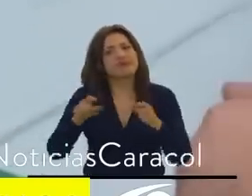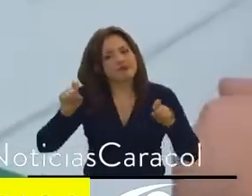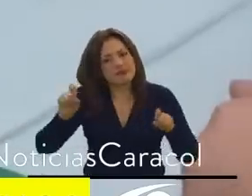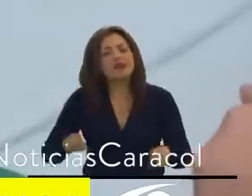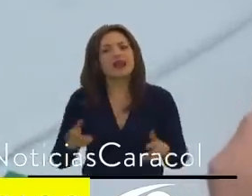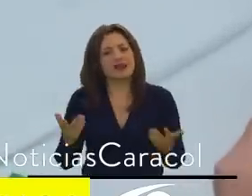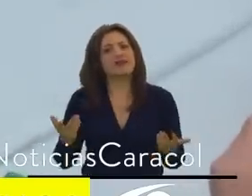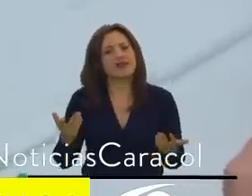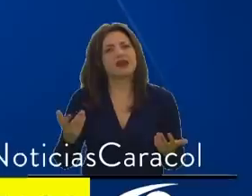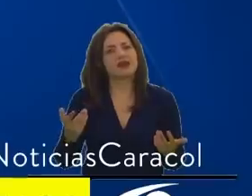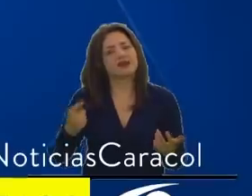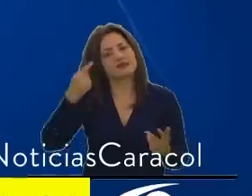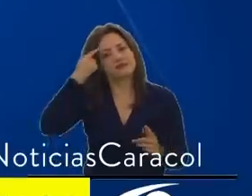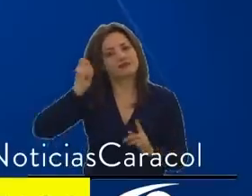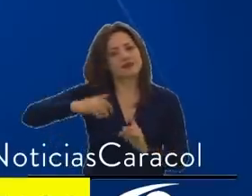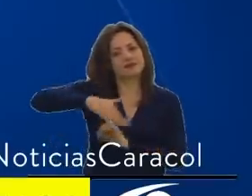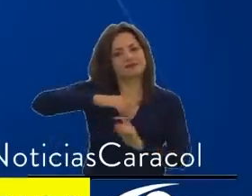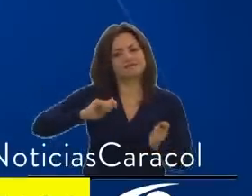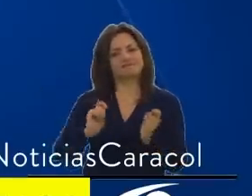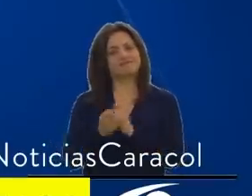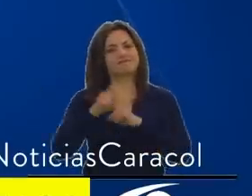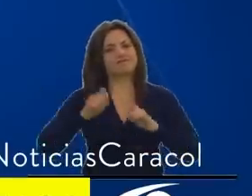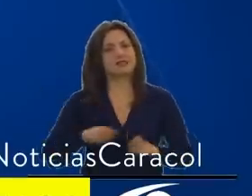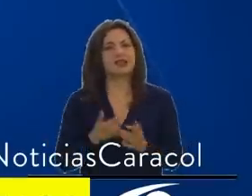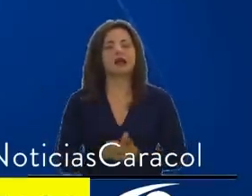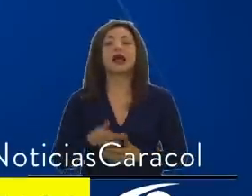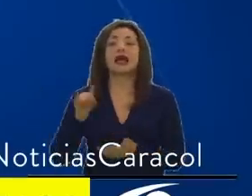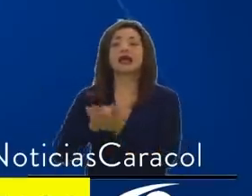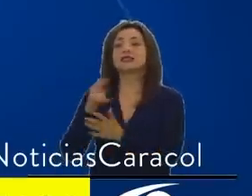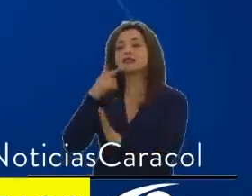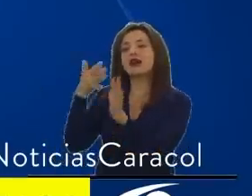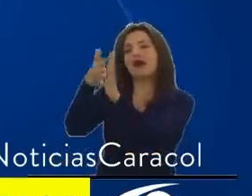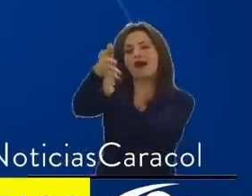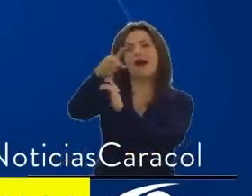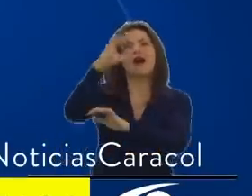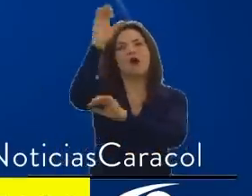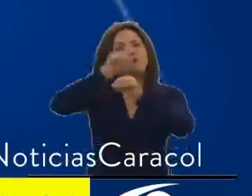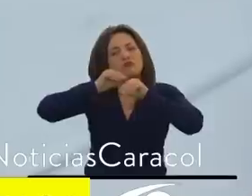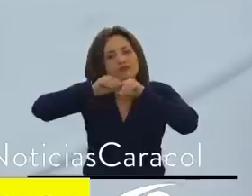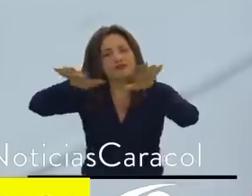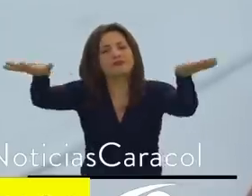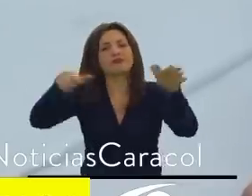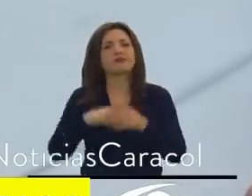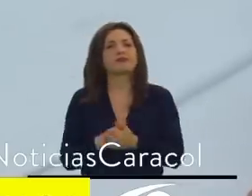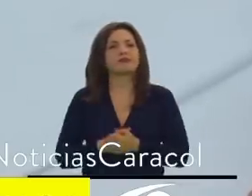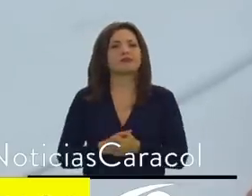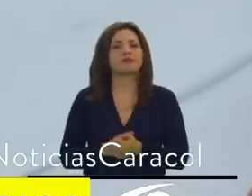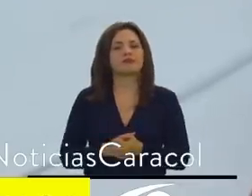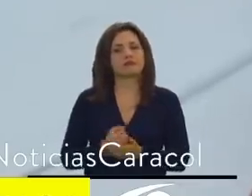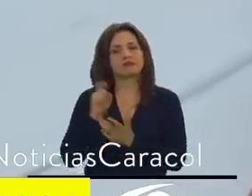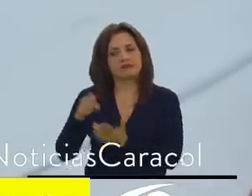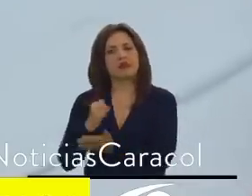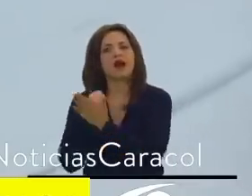empezar por el entorno de uno. Por eso le envía un mensaje a los colombianos. Ayuda a los demás.